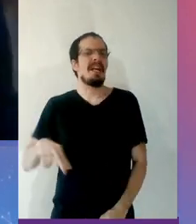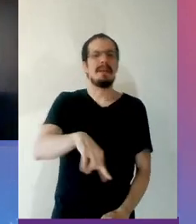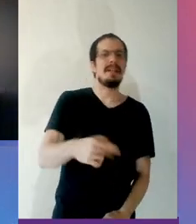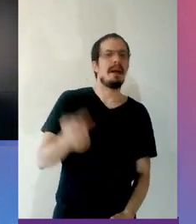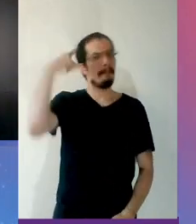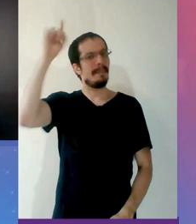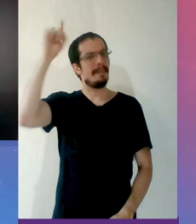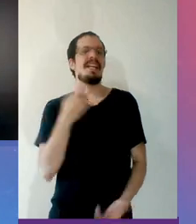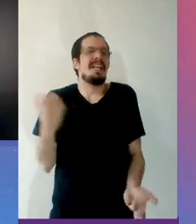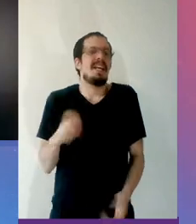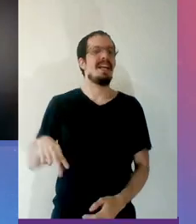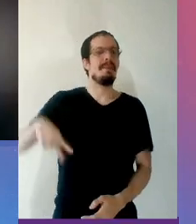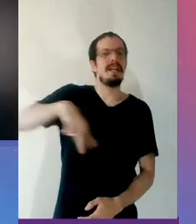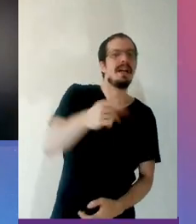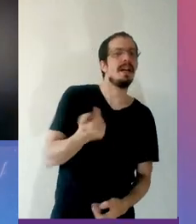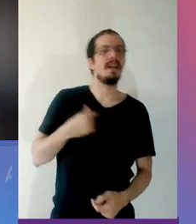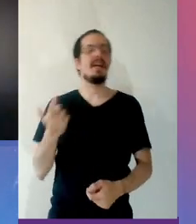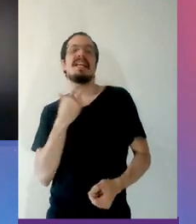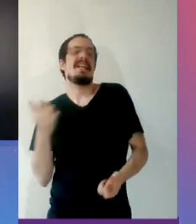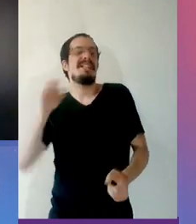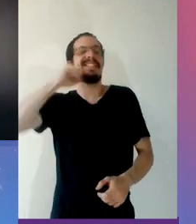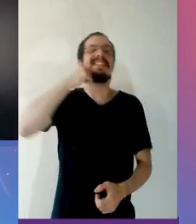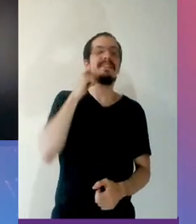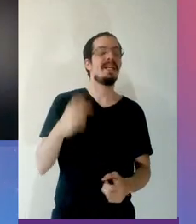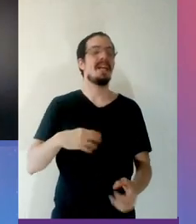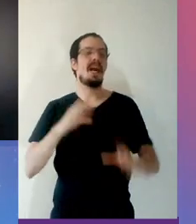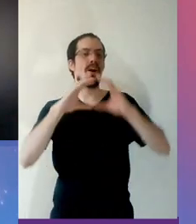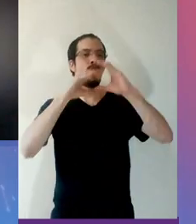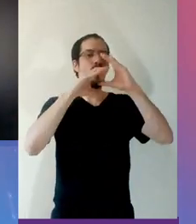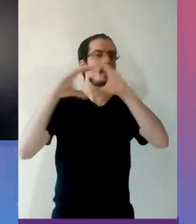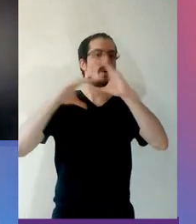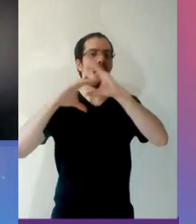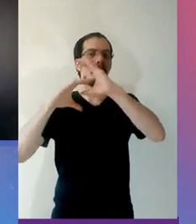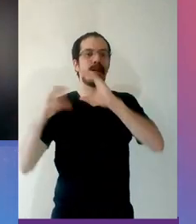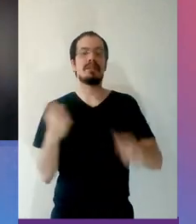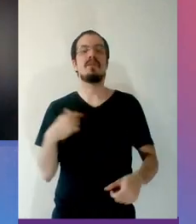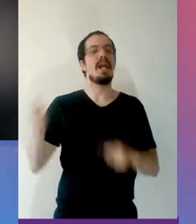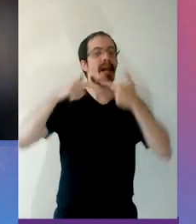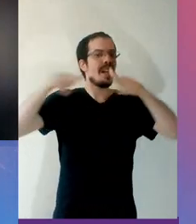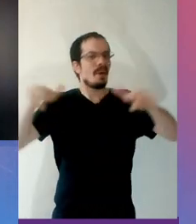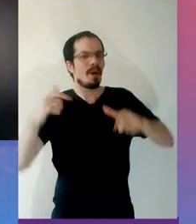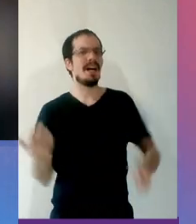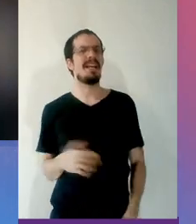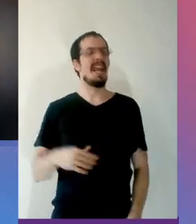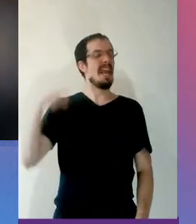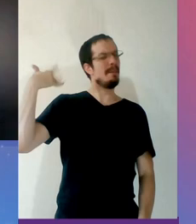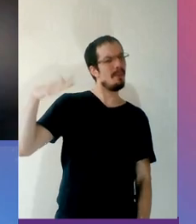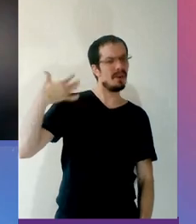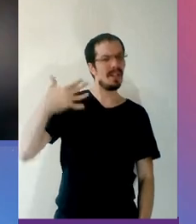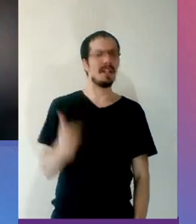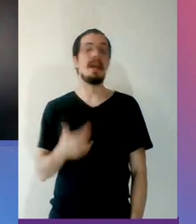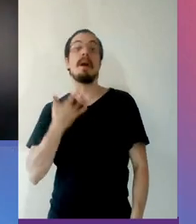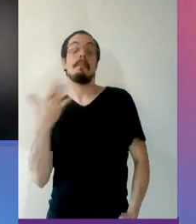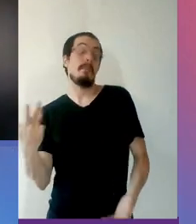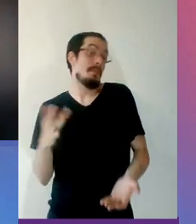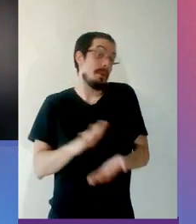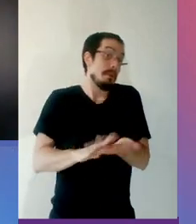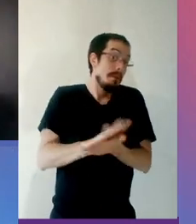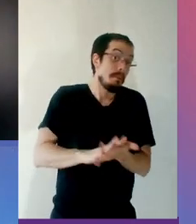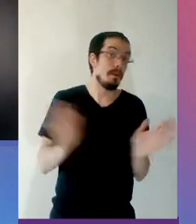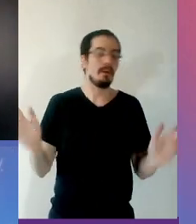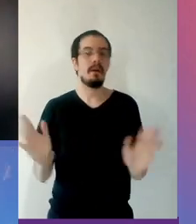que hable? Sí, bueno, pero ¿para qué? De hecho, el lenguaje es tan importante porque en la práctica no solamente me va a servir